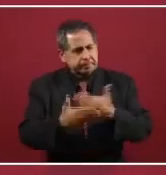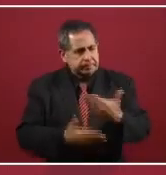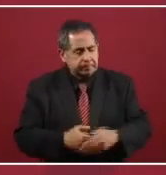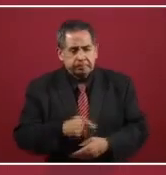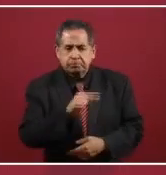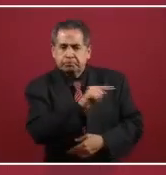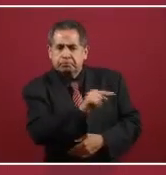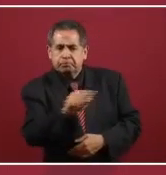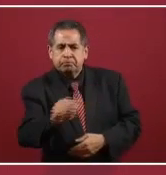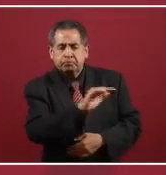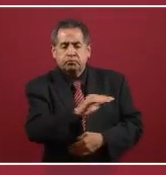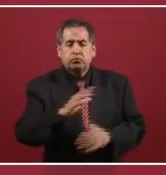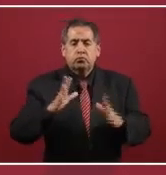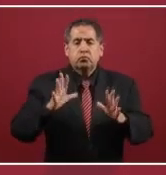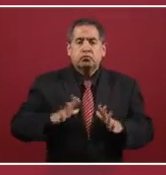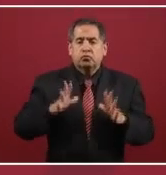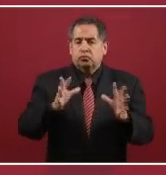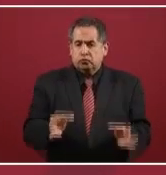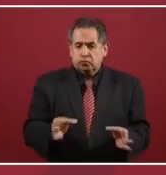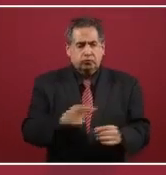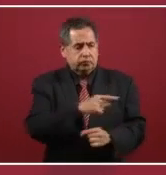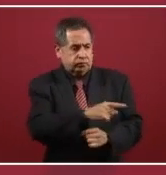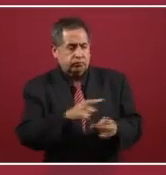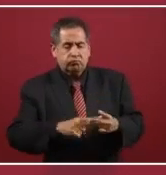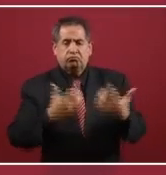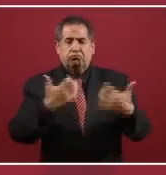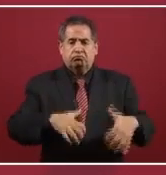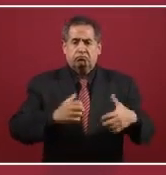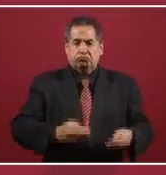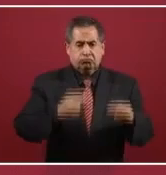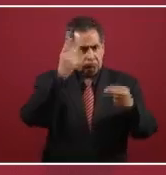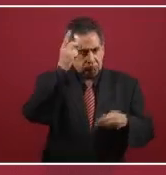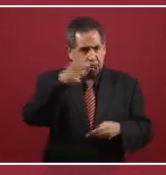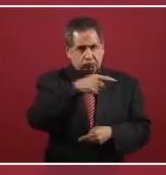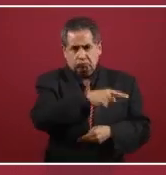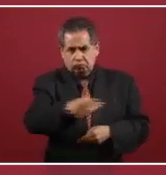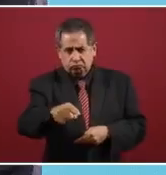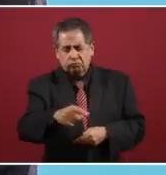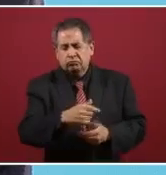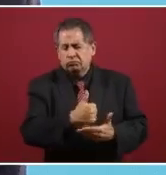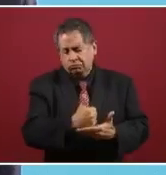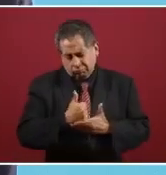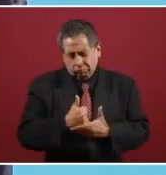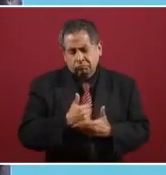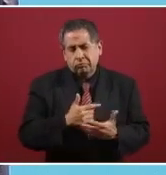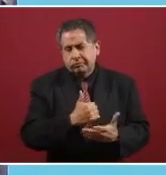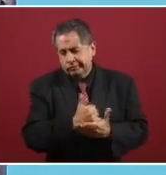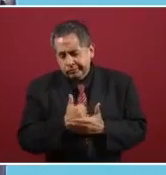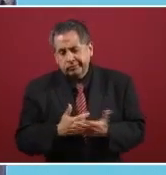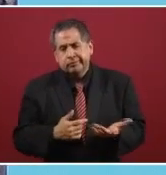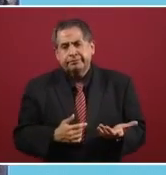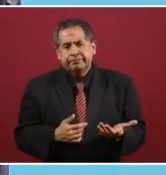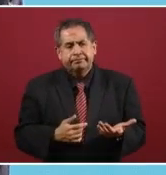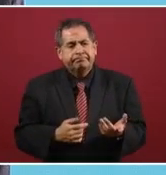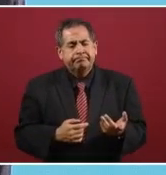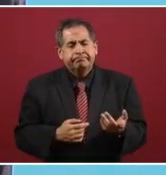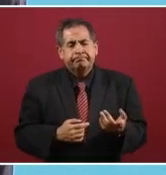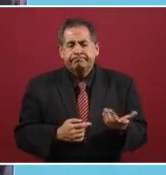fundaciones, a los empresarios, a que nos ayuden y